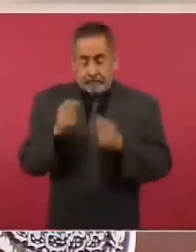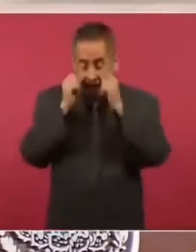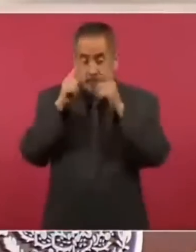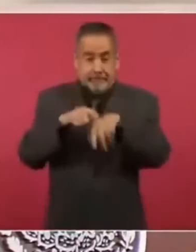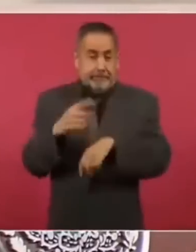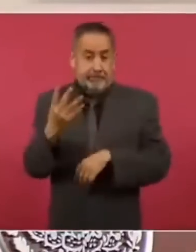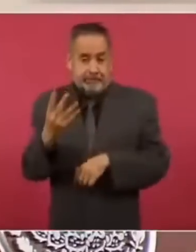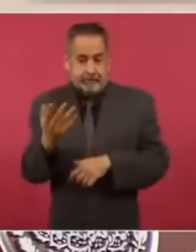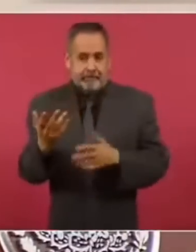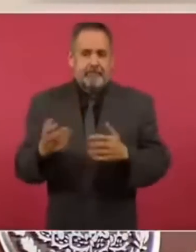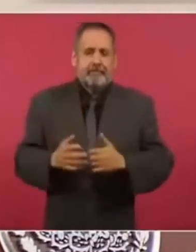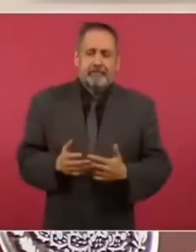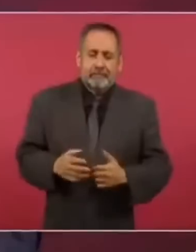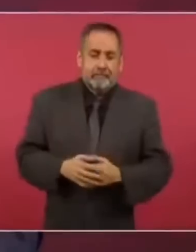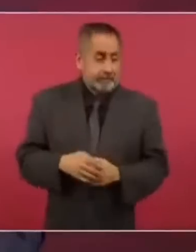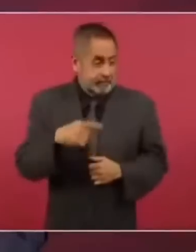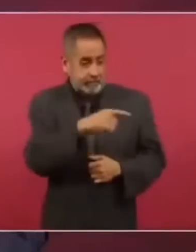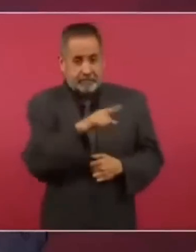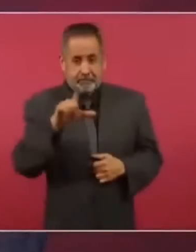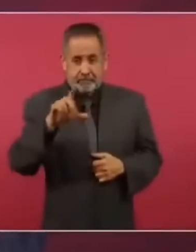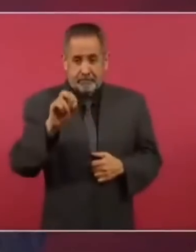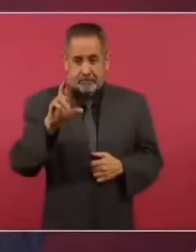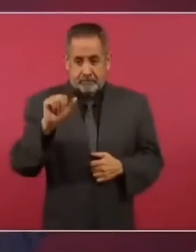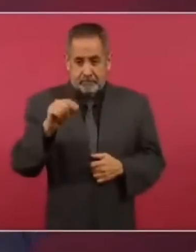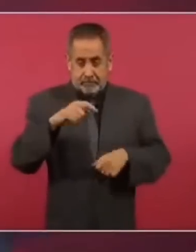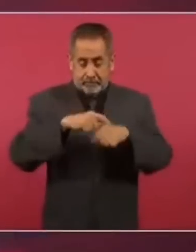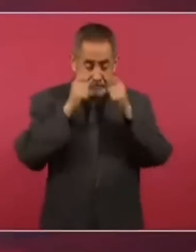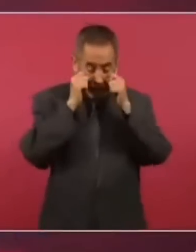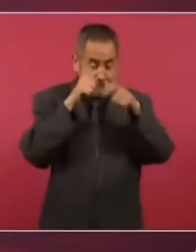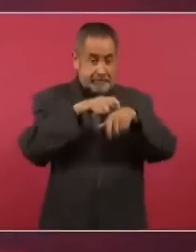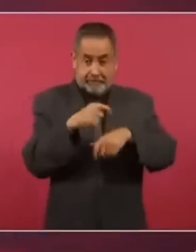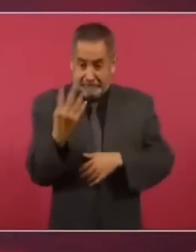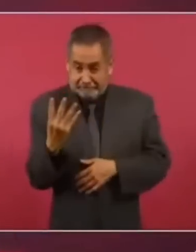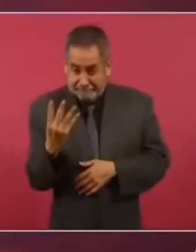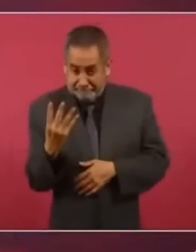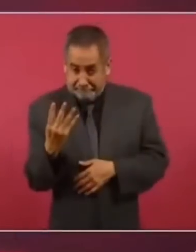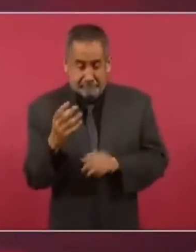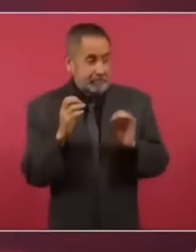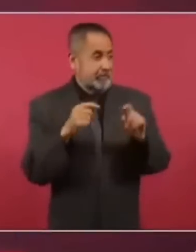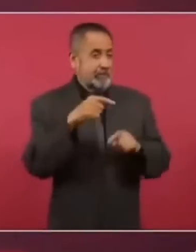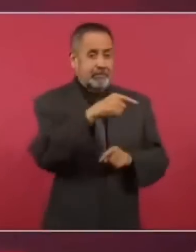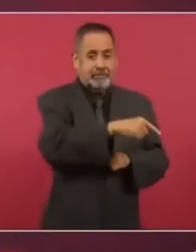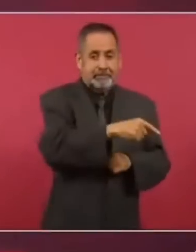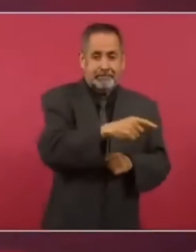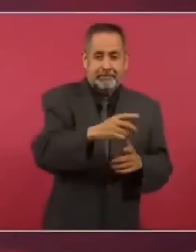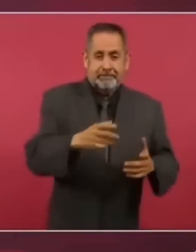modo que Loret se levante a esa hora. Pues. O